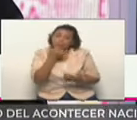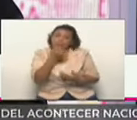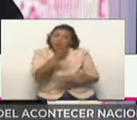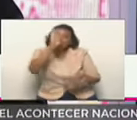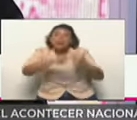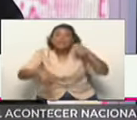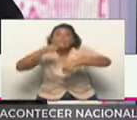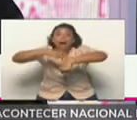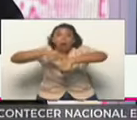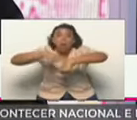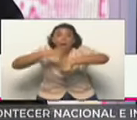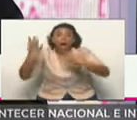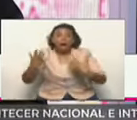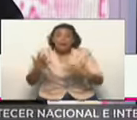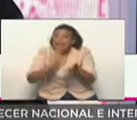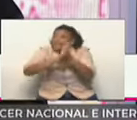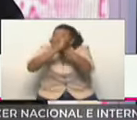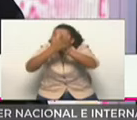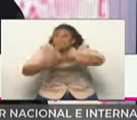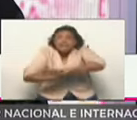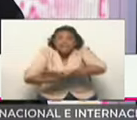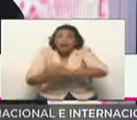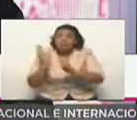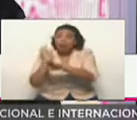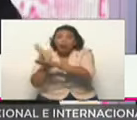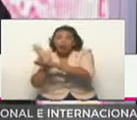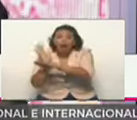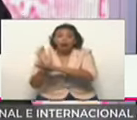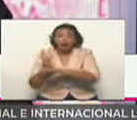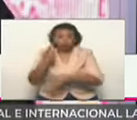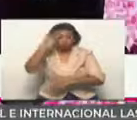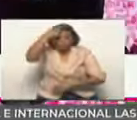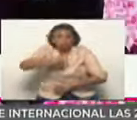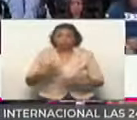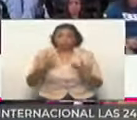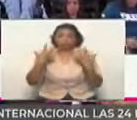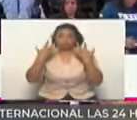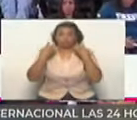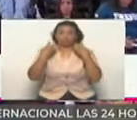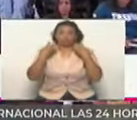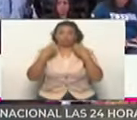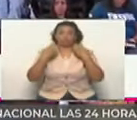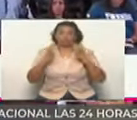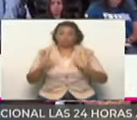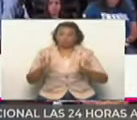hora, casi terminando la cumbre. Y yo todavía termino la cumbre.